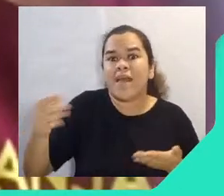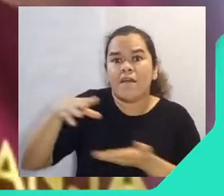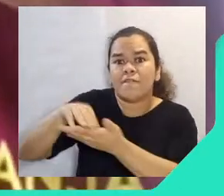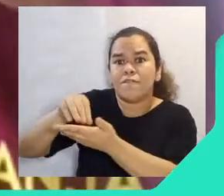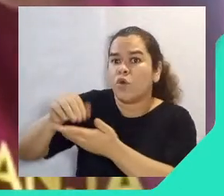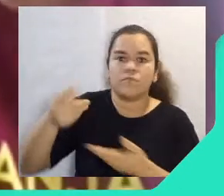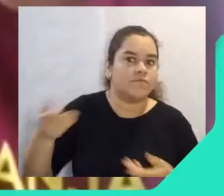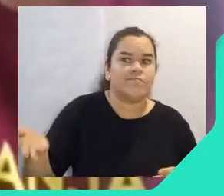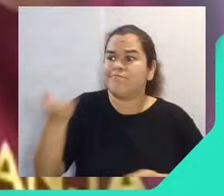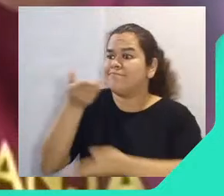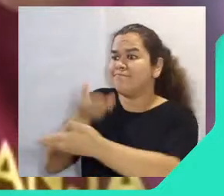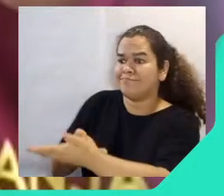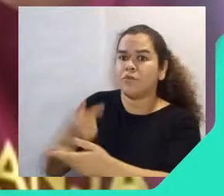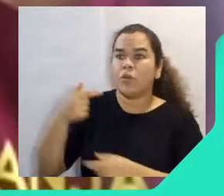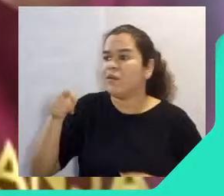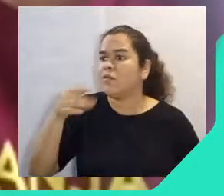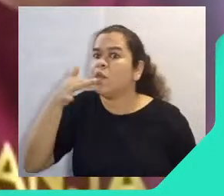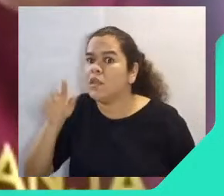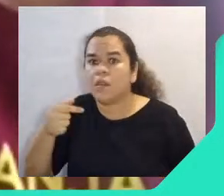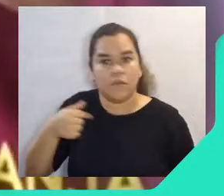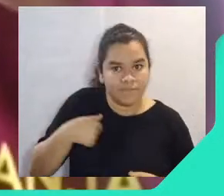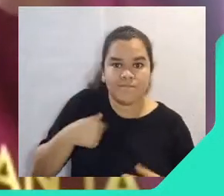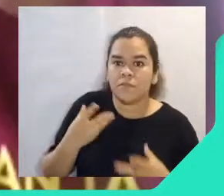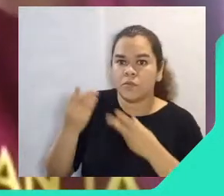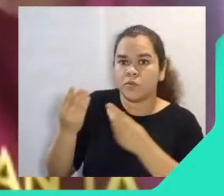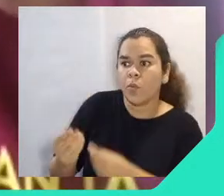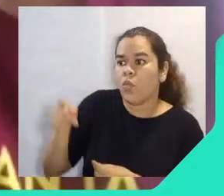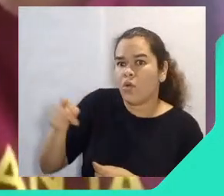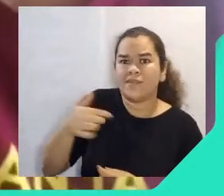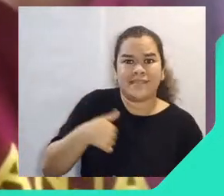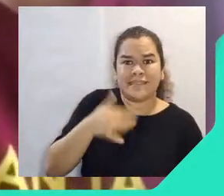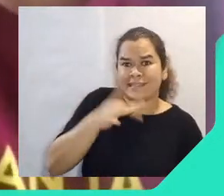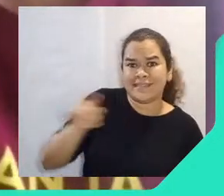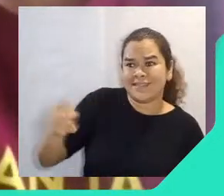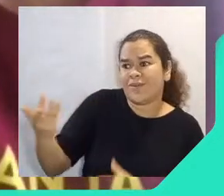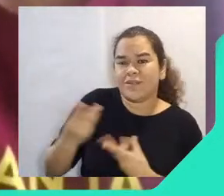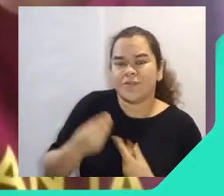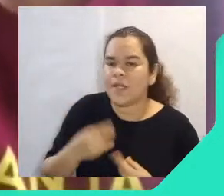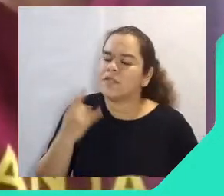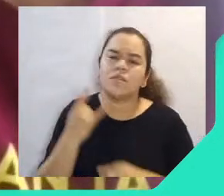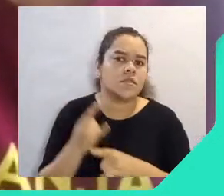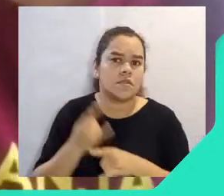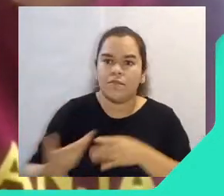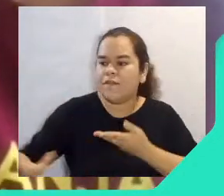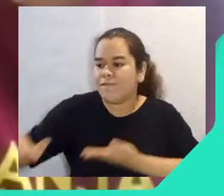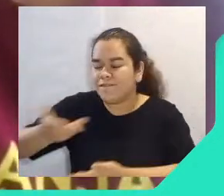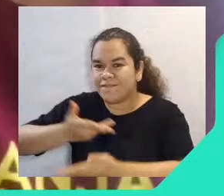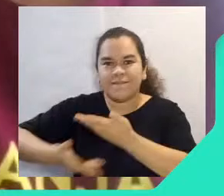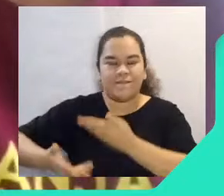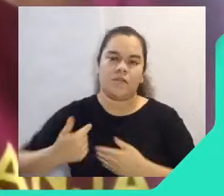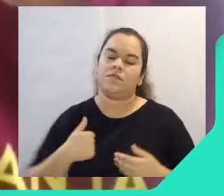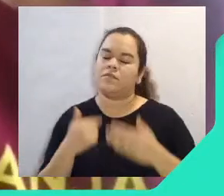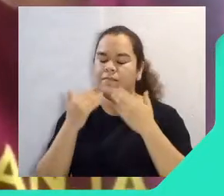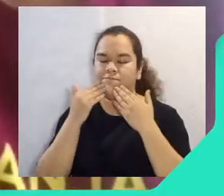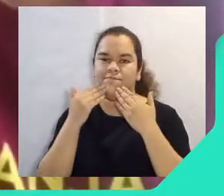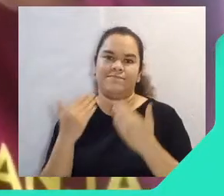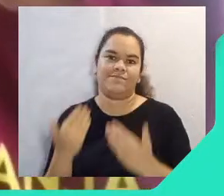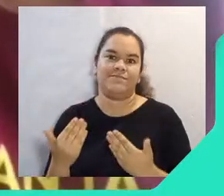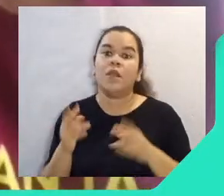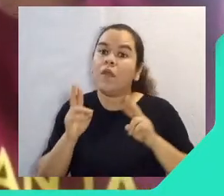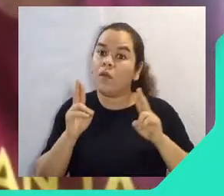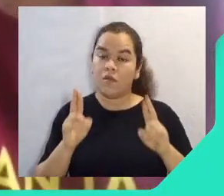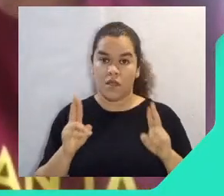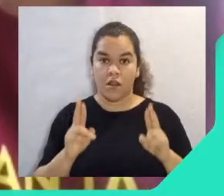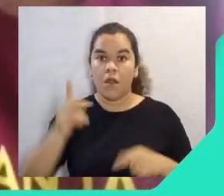que el otro no entendía, siempre había mucho compañerismo, y yo estoy re agradecida por eso. Así que espero que todas las personas